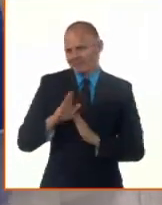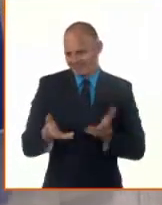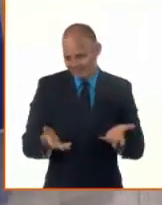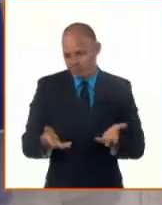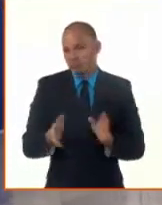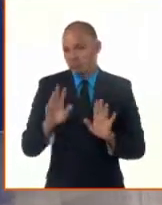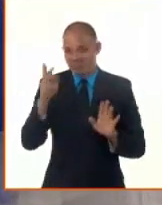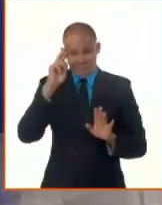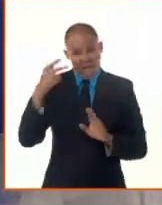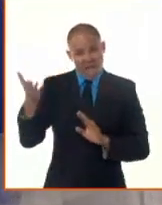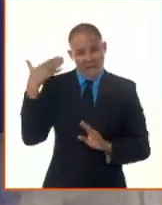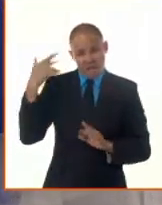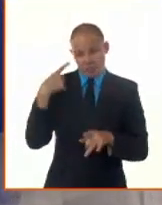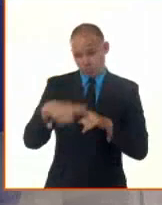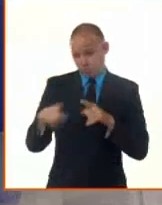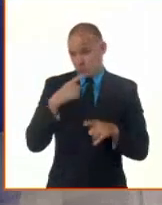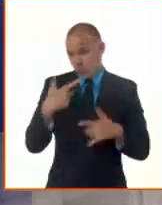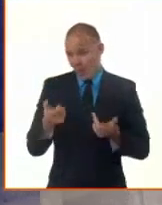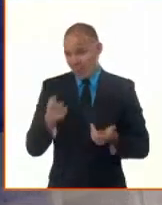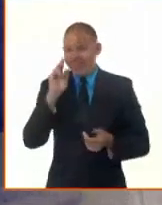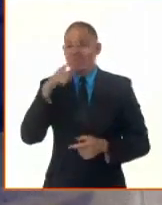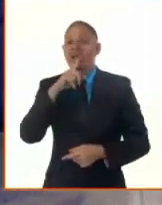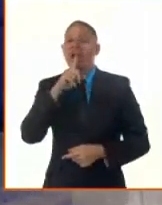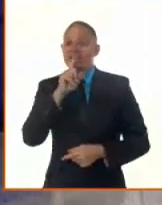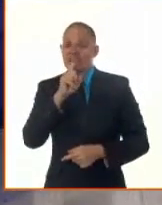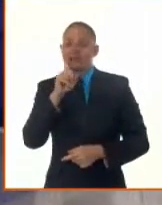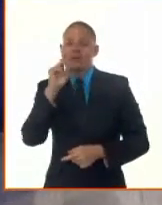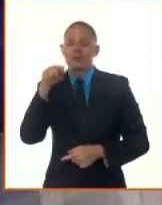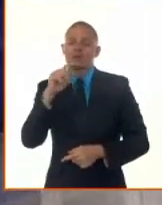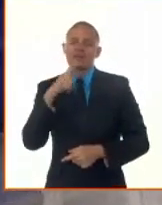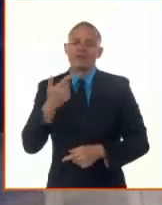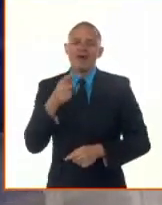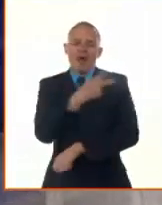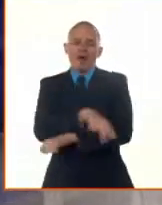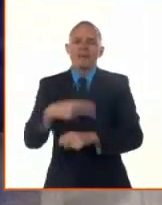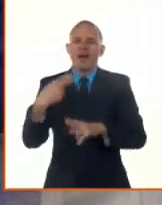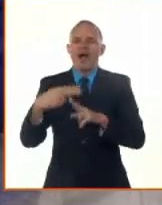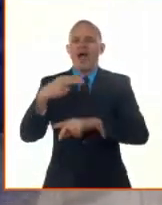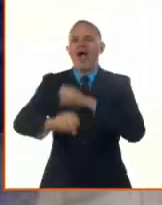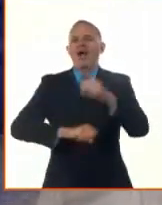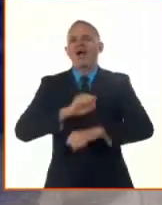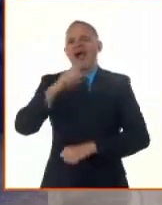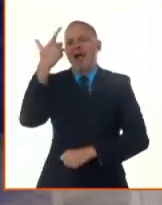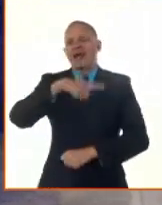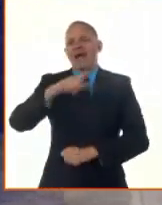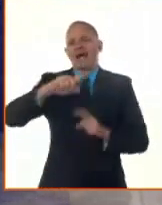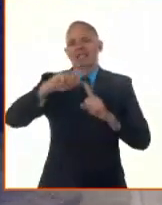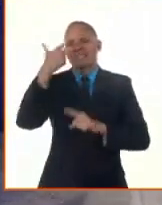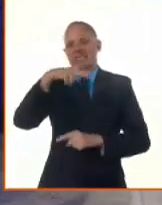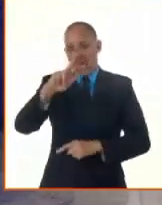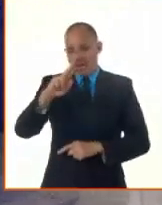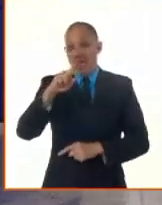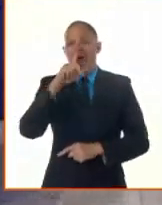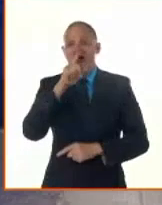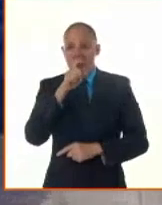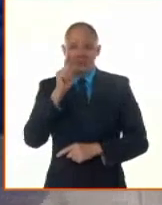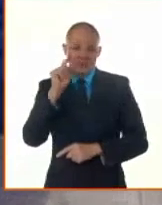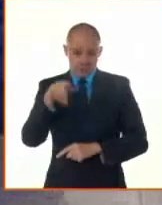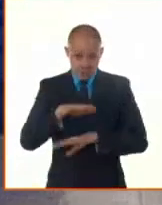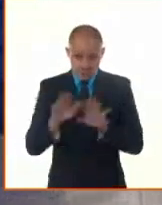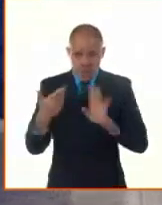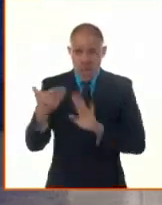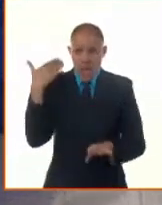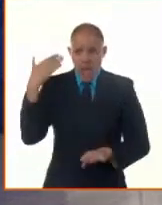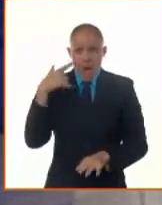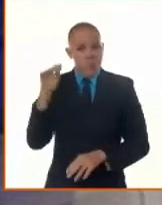porque Qatar mantenía determinadas relaciones con Irán o sea han sido en jurados han apoyado distintas fuerzas